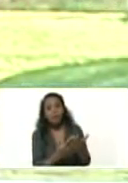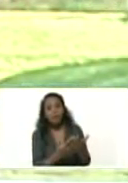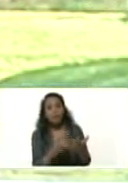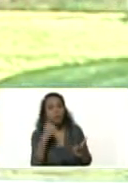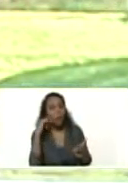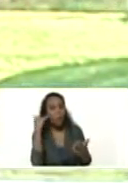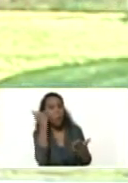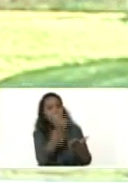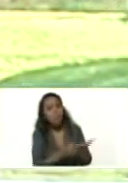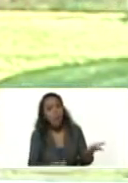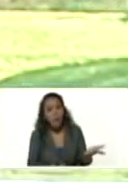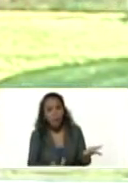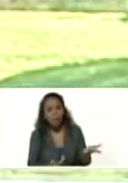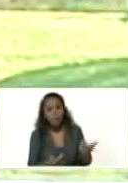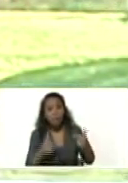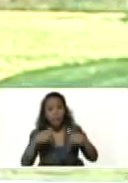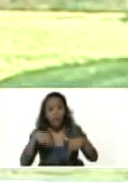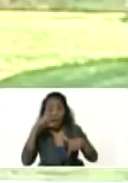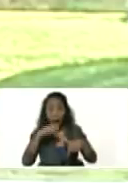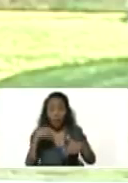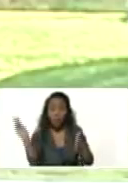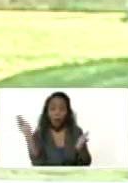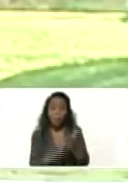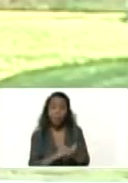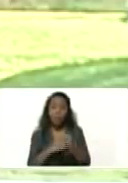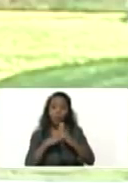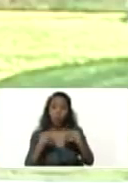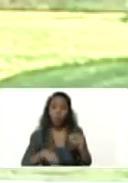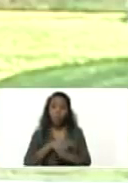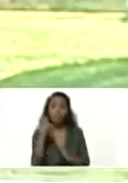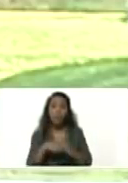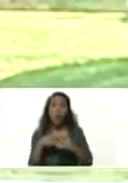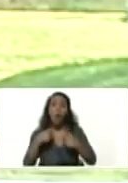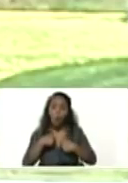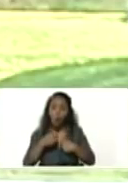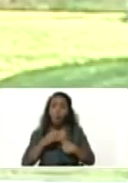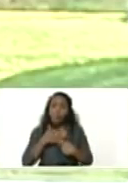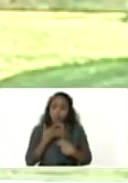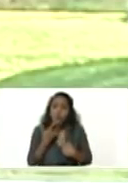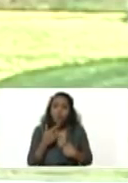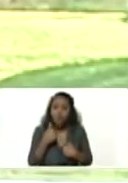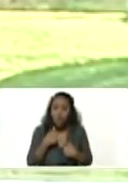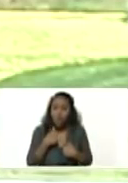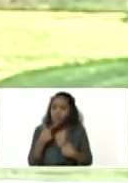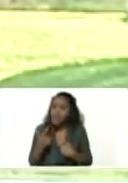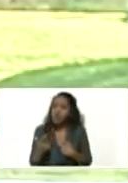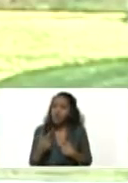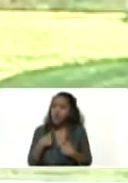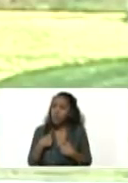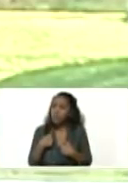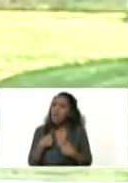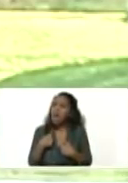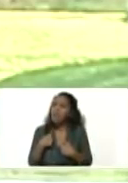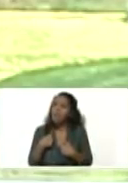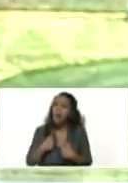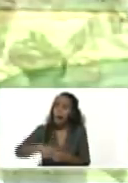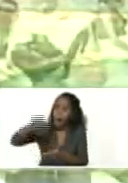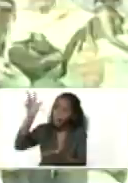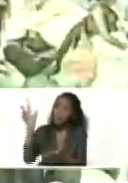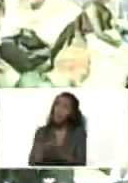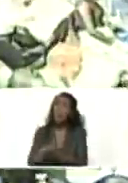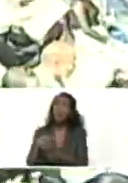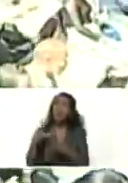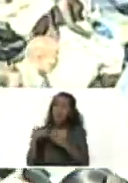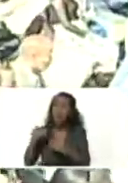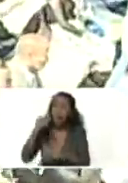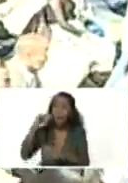Y este año me las puso todas. Y hoy puedo decir, gracias a Dios, prueba superada. Venezuela está en paz, Venezuela